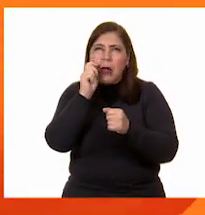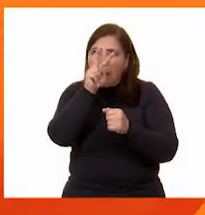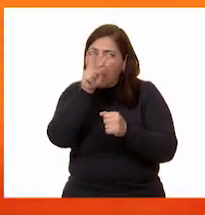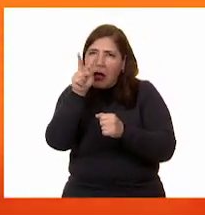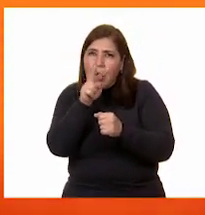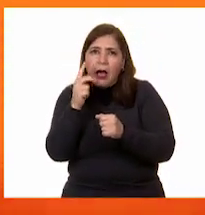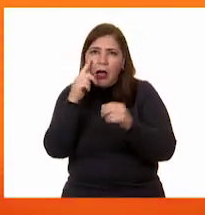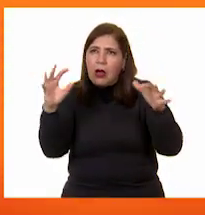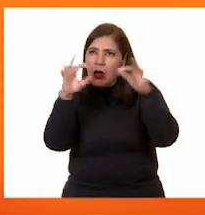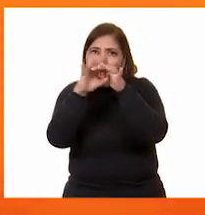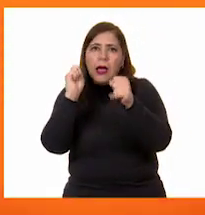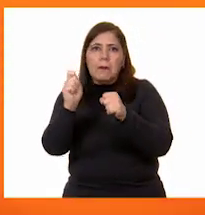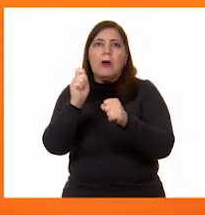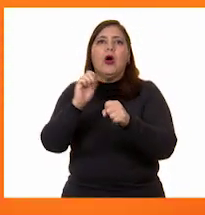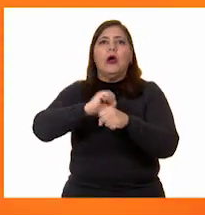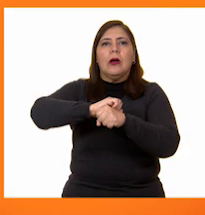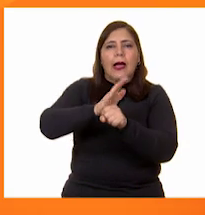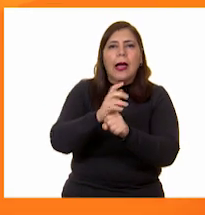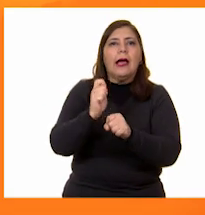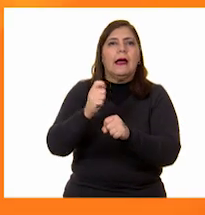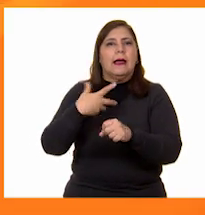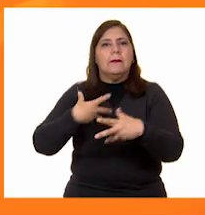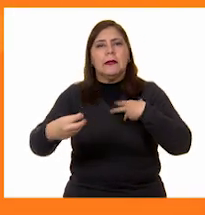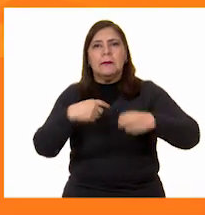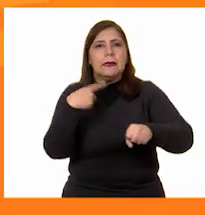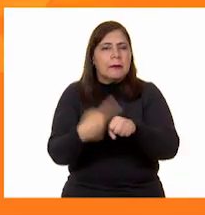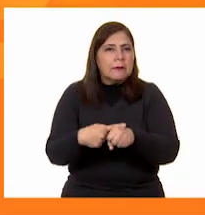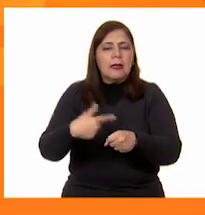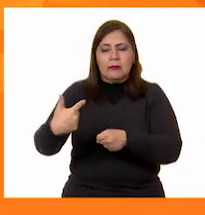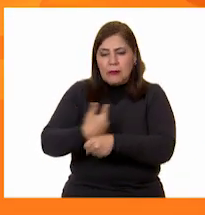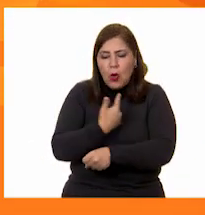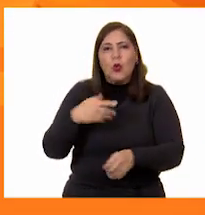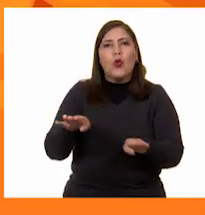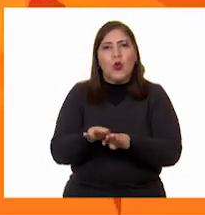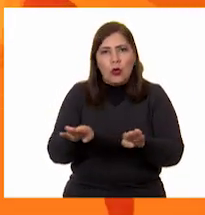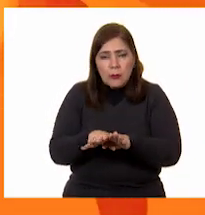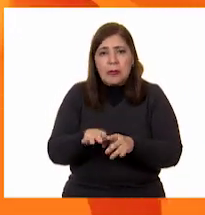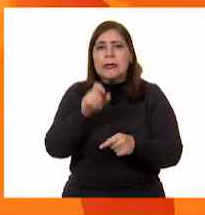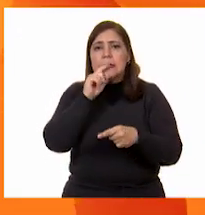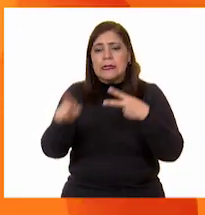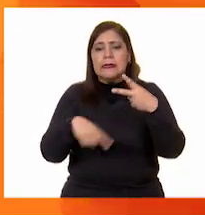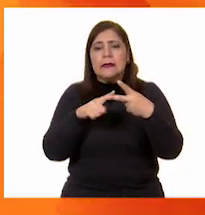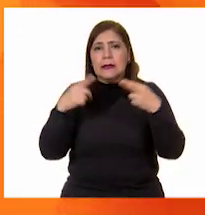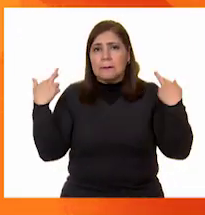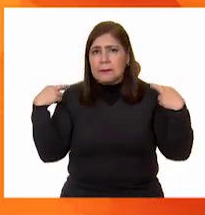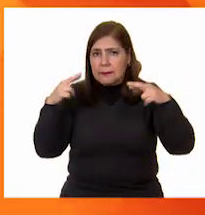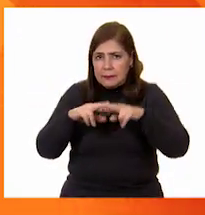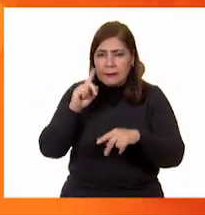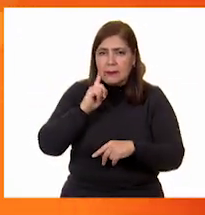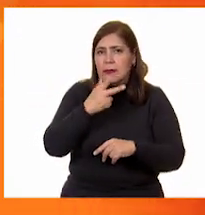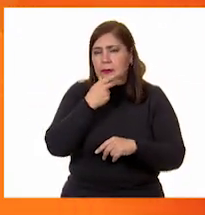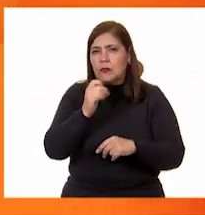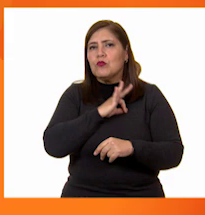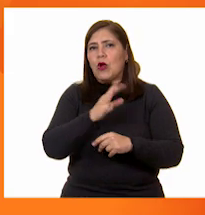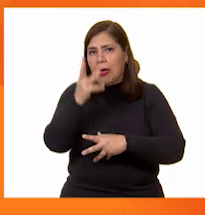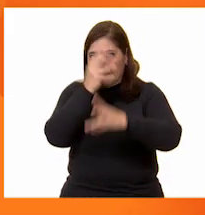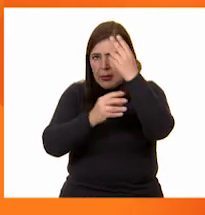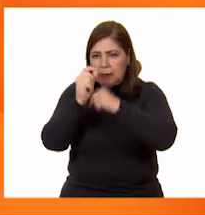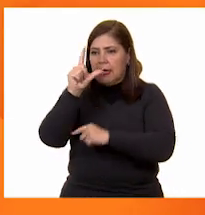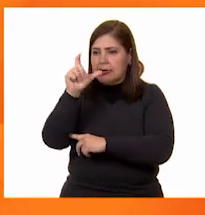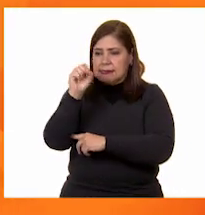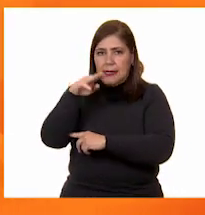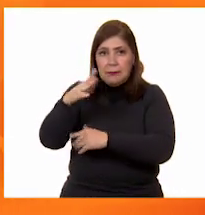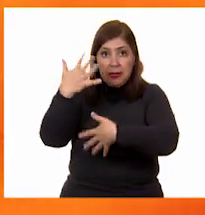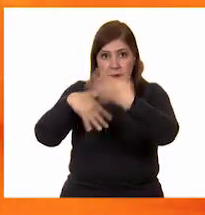síntomas relacionados a la COVID. Fomentar que las y los docentes se aprendan las principales señas en lengua de señas